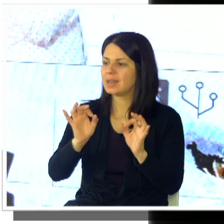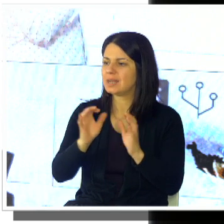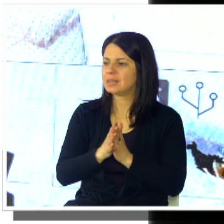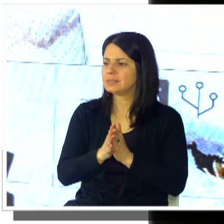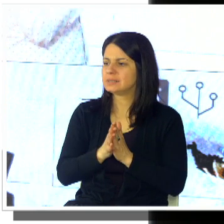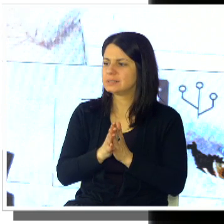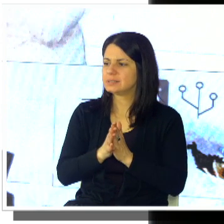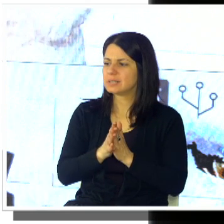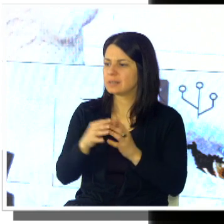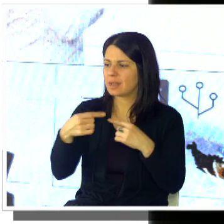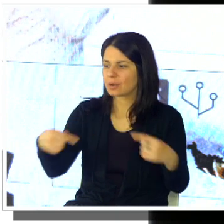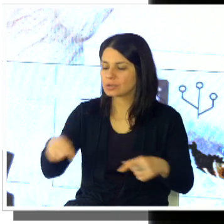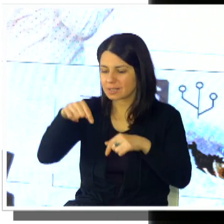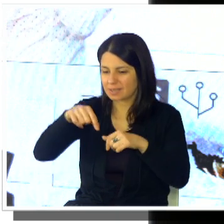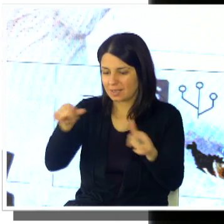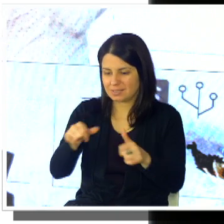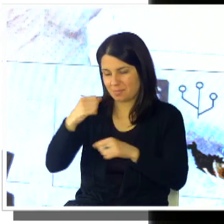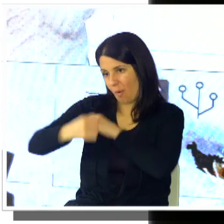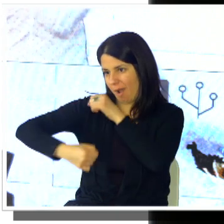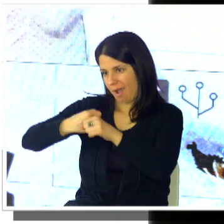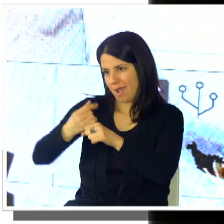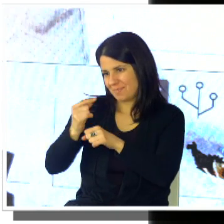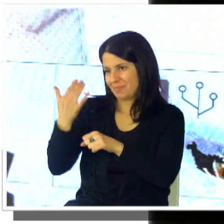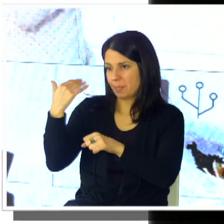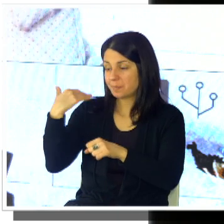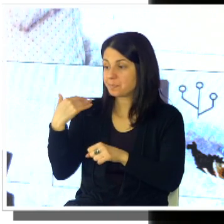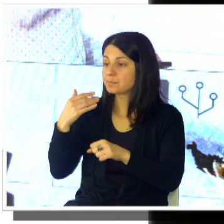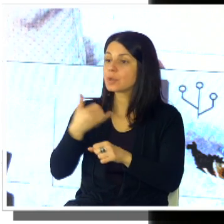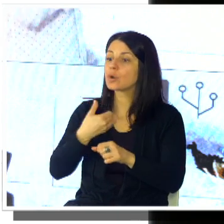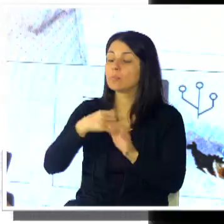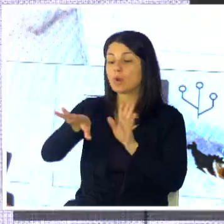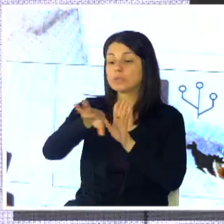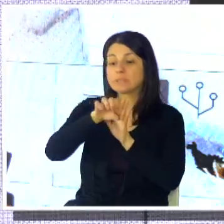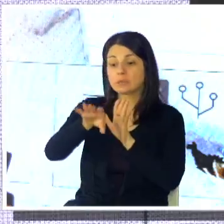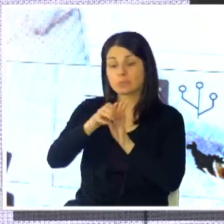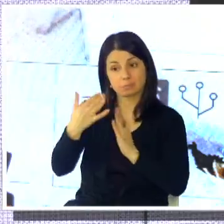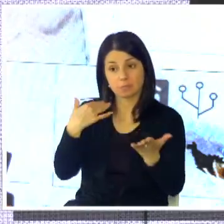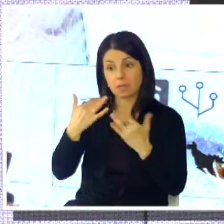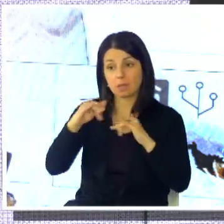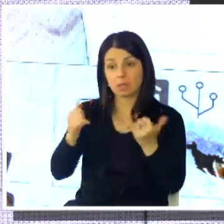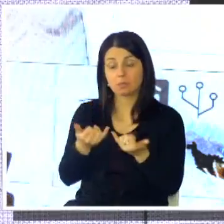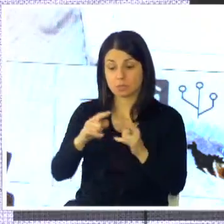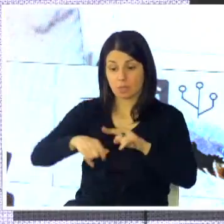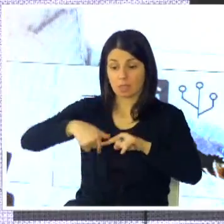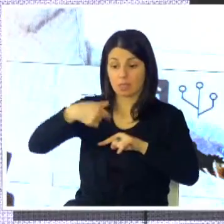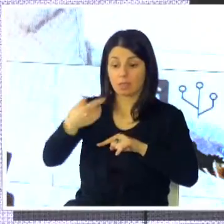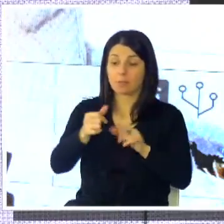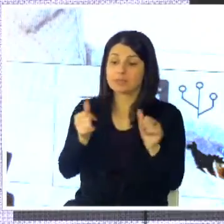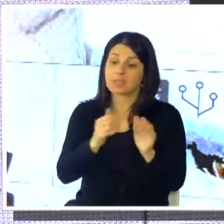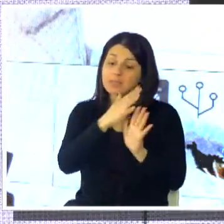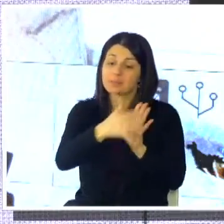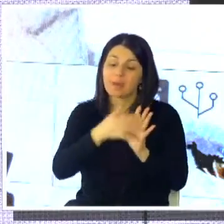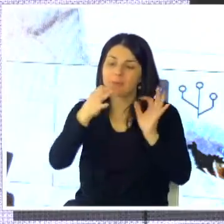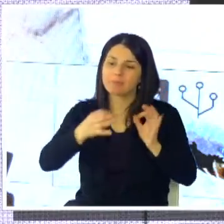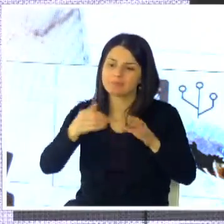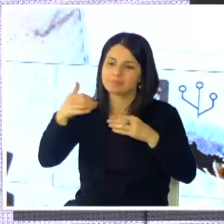estos últimos años, y cómo estos sensores de los que estuvimos hablando luego se mapean realmente en la plataforma